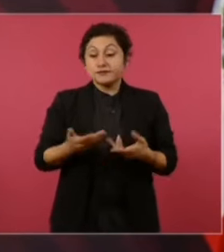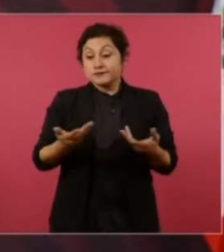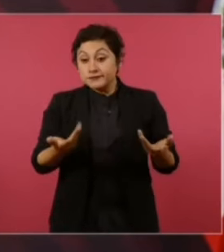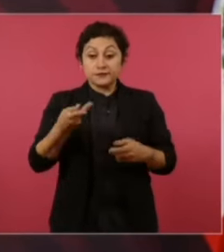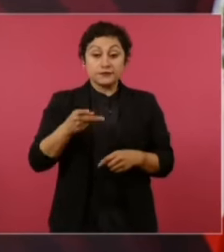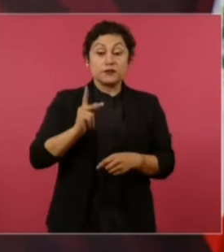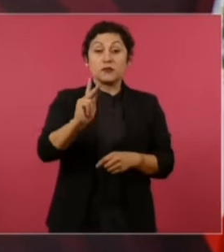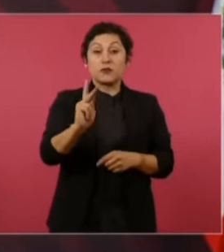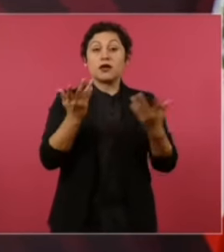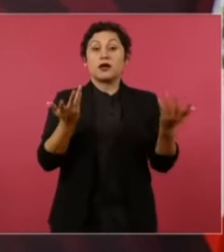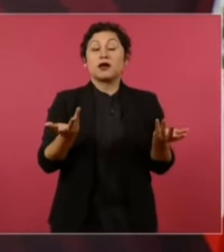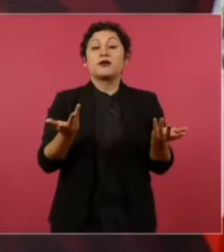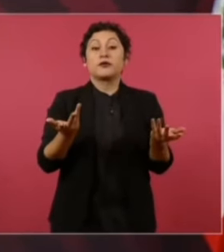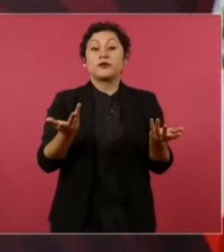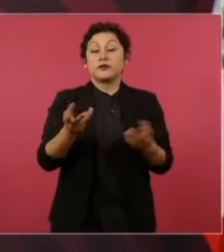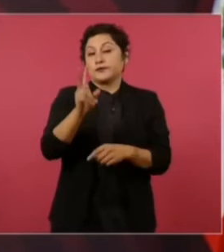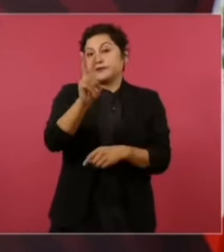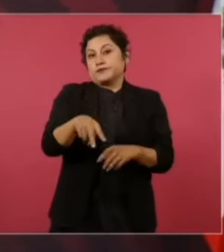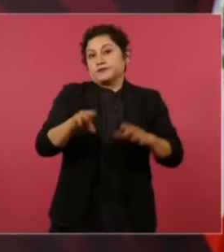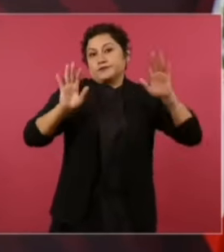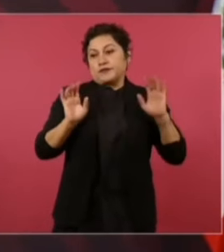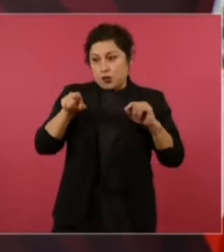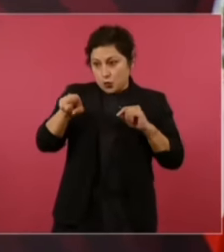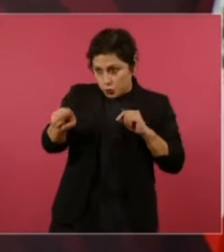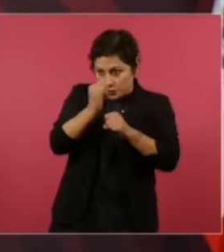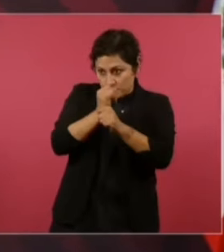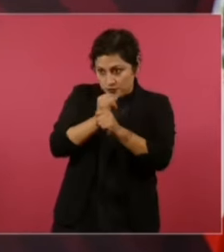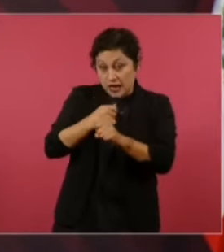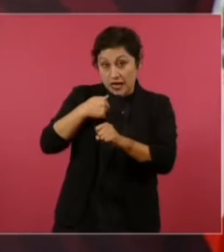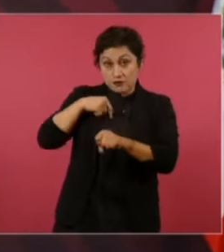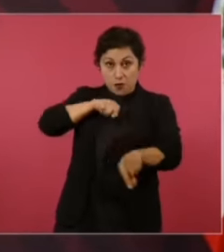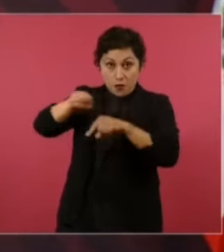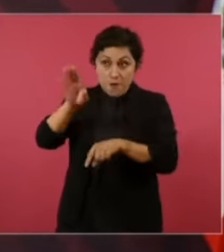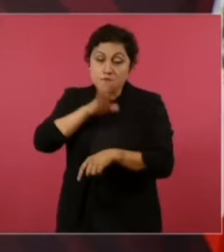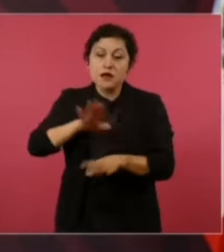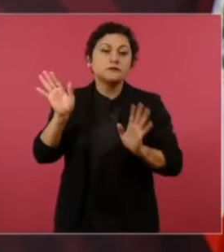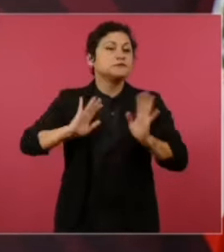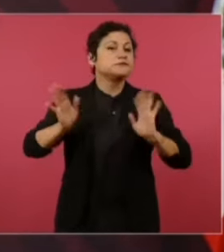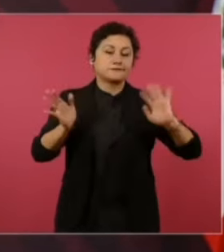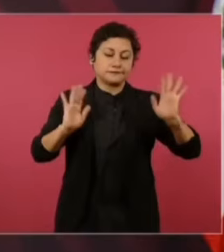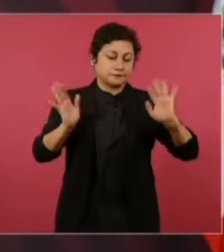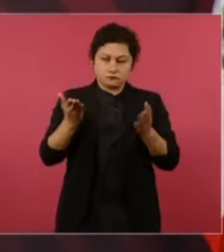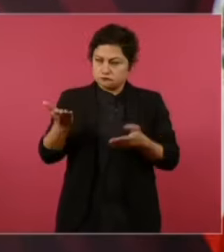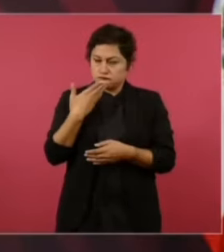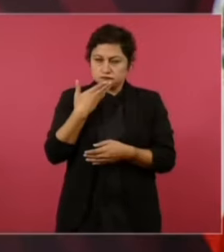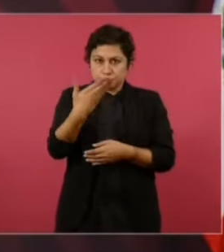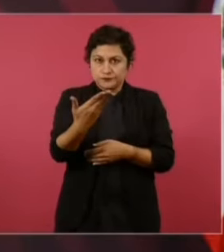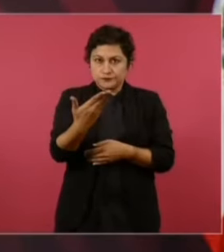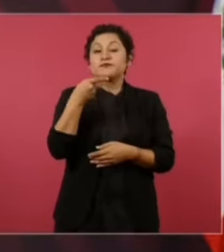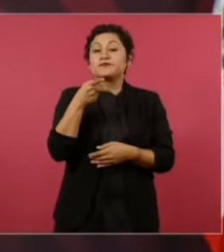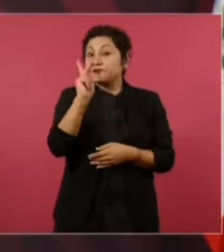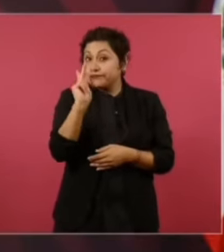Digo, no estoy en contra de la investigación de ustedes, pero hay cosas